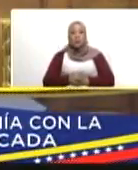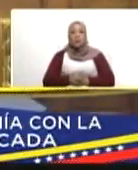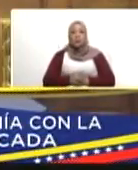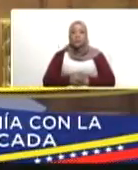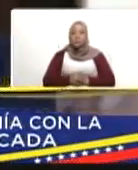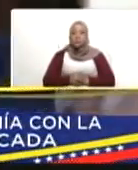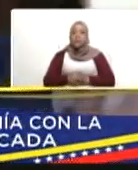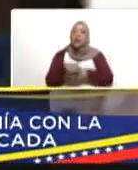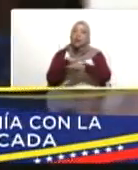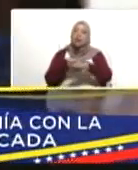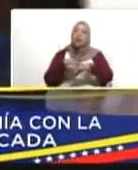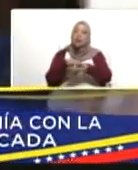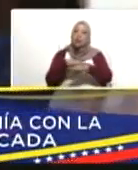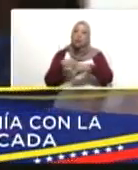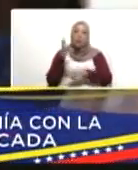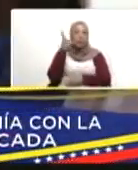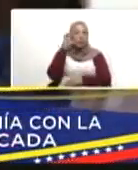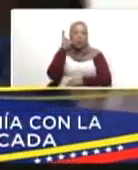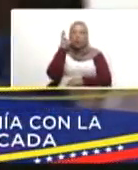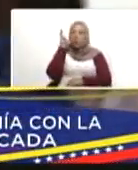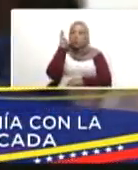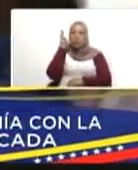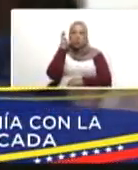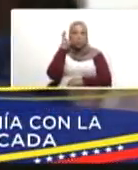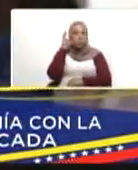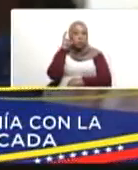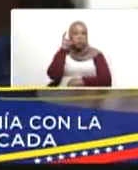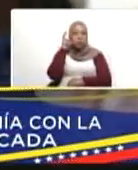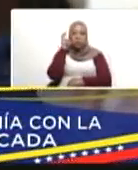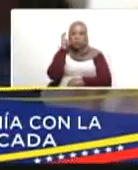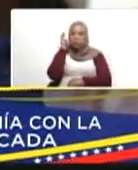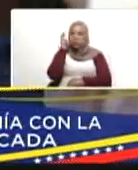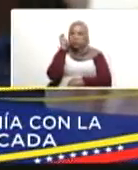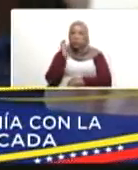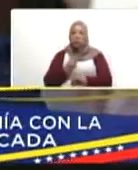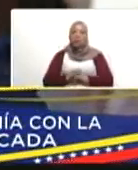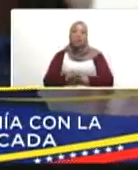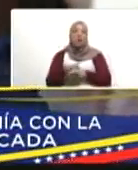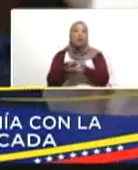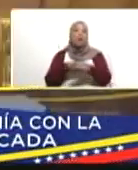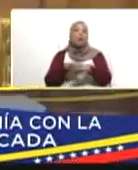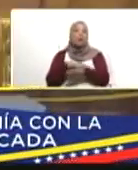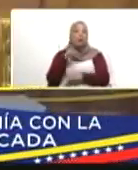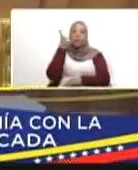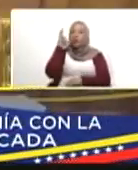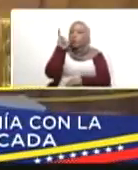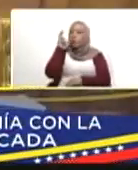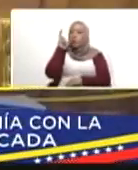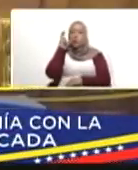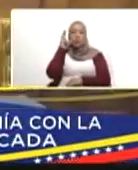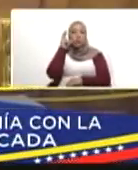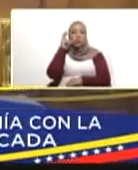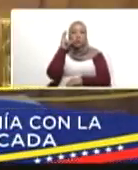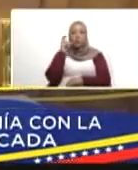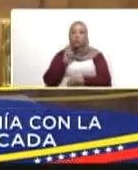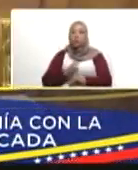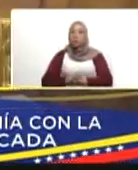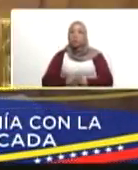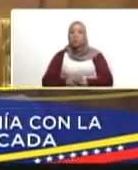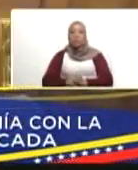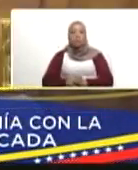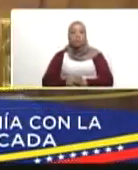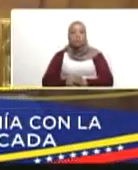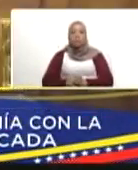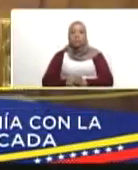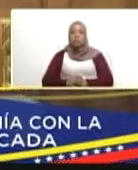pues y él me dijo estábamos hablando de esto de los retos del 2030 y él mees